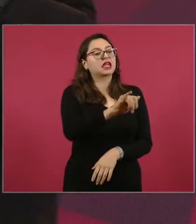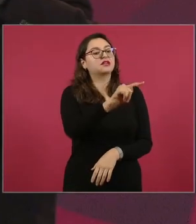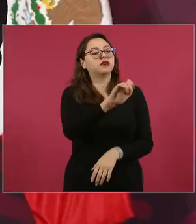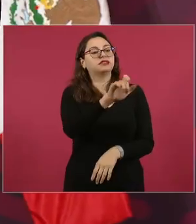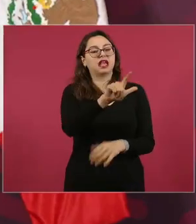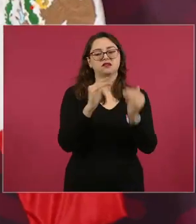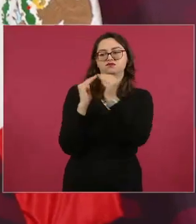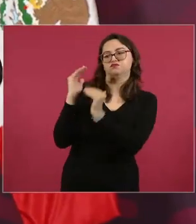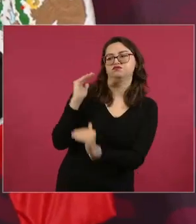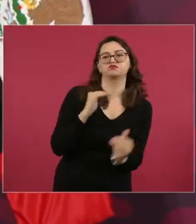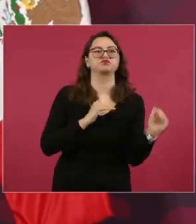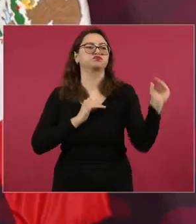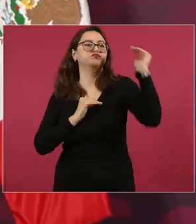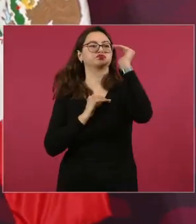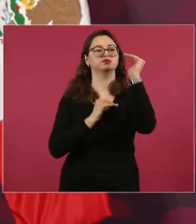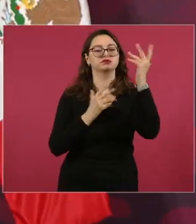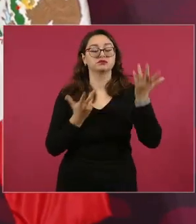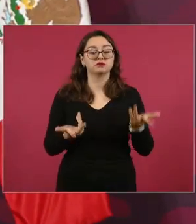de telefonía